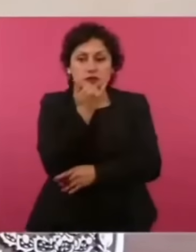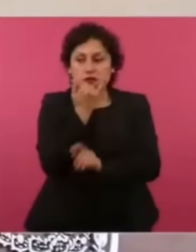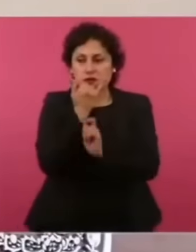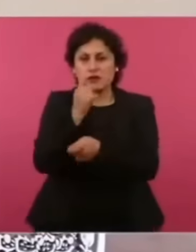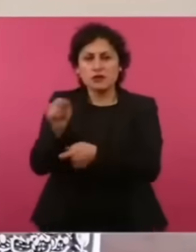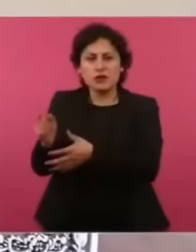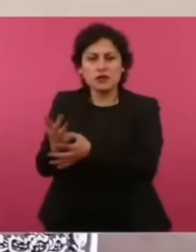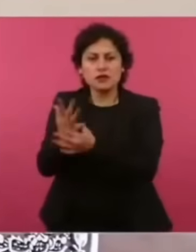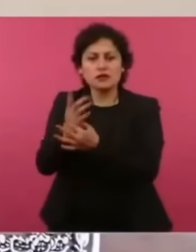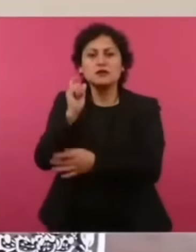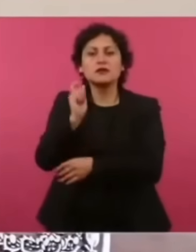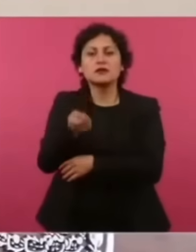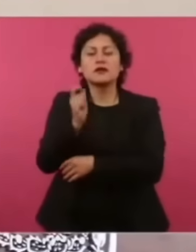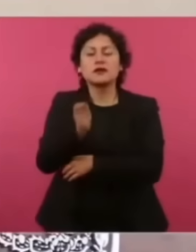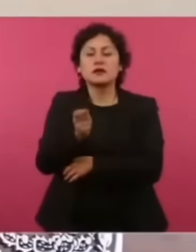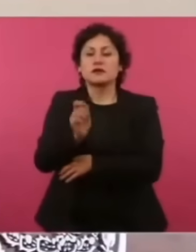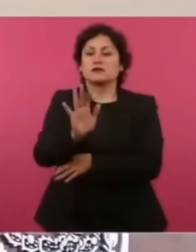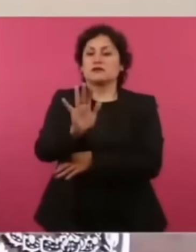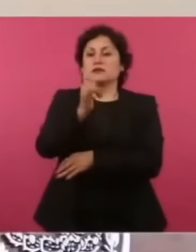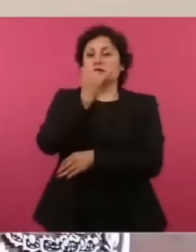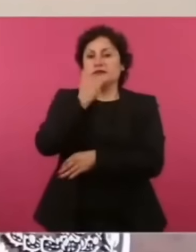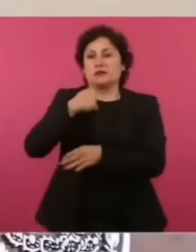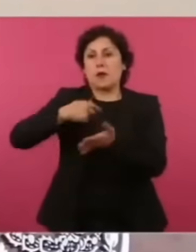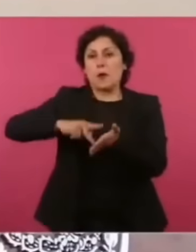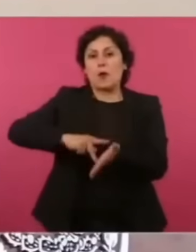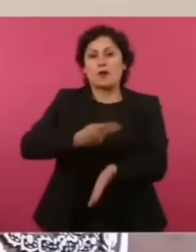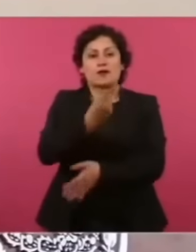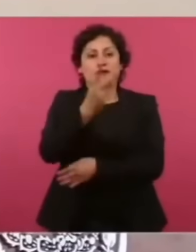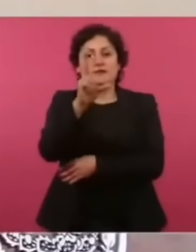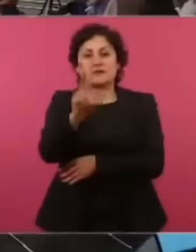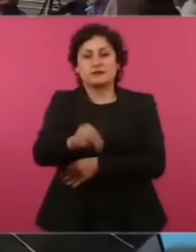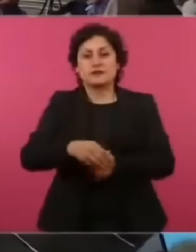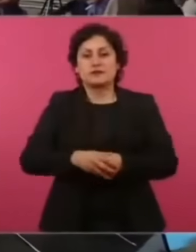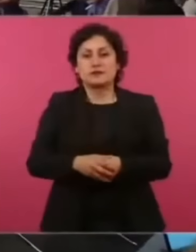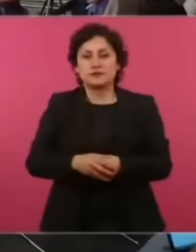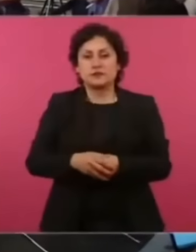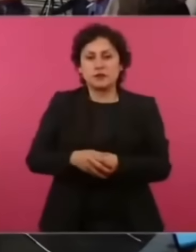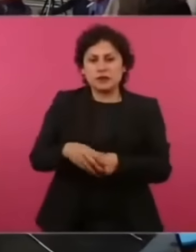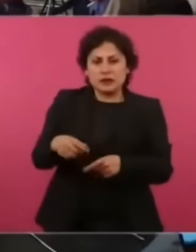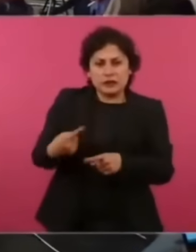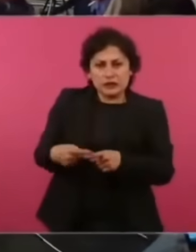¿sí?, a hacerlo. ¿Quién era la empresa